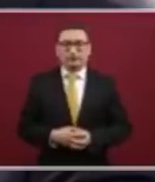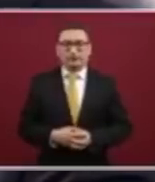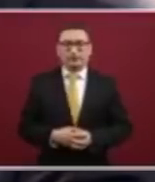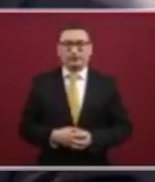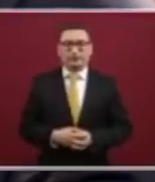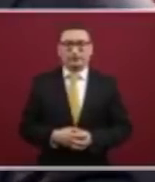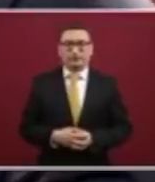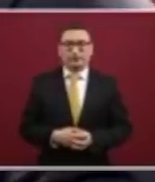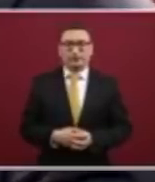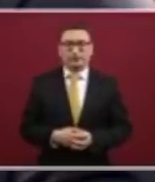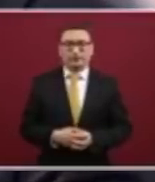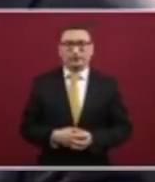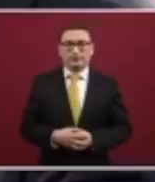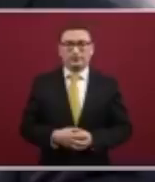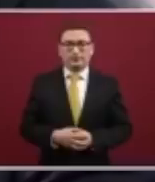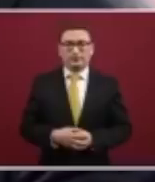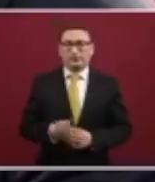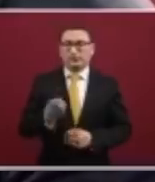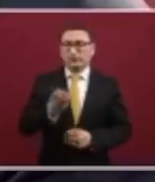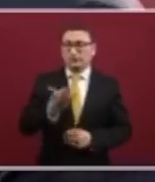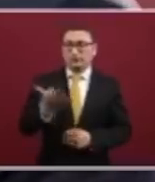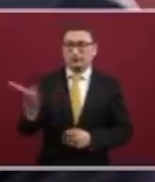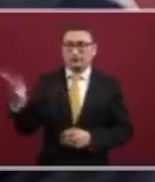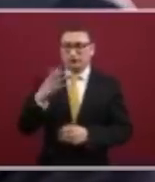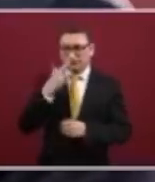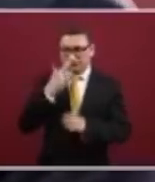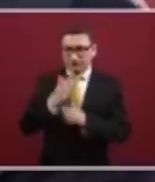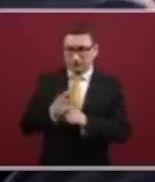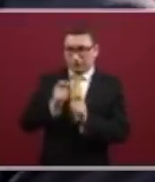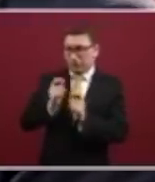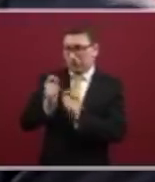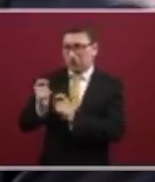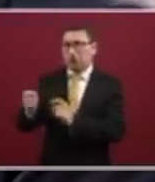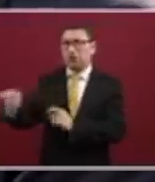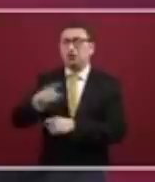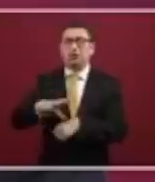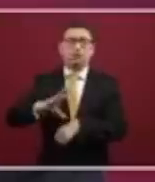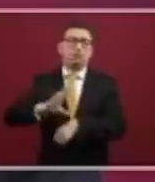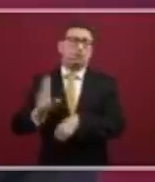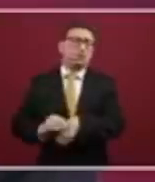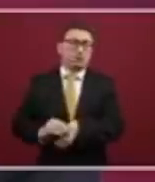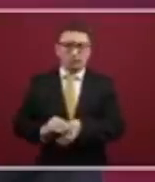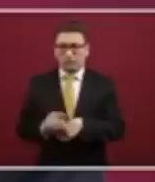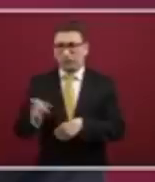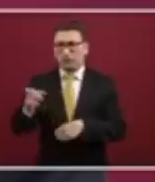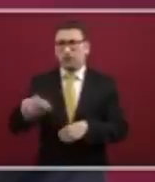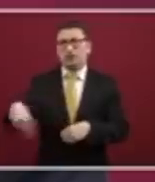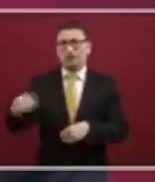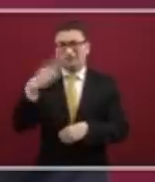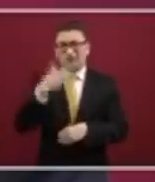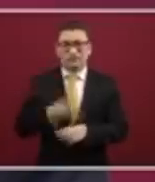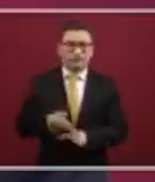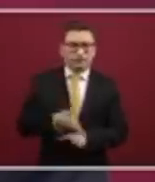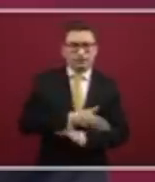que han sido privilegiados, allegados al régimen